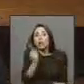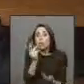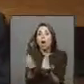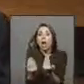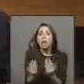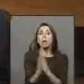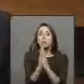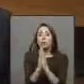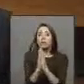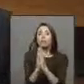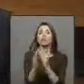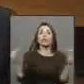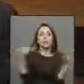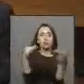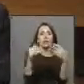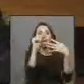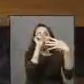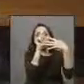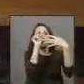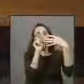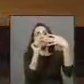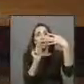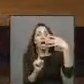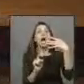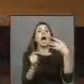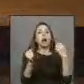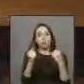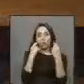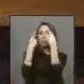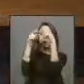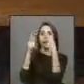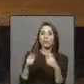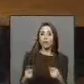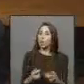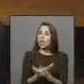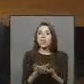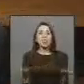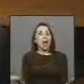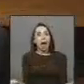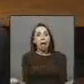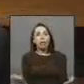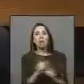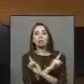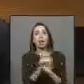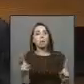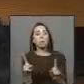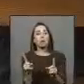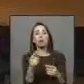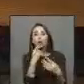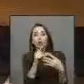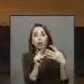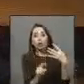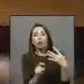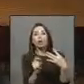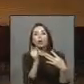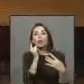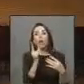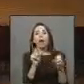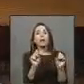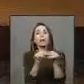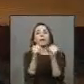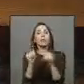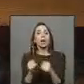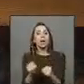pues? Por favor, precísenlo para poder tener una evaluación de aquello. Nada de eso se hizo tampoco. ¿Y cuáles son las lesiones